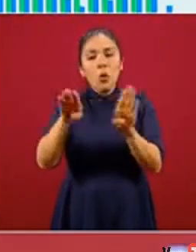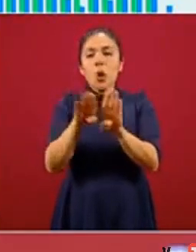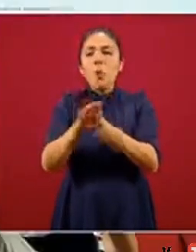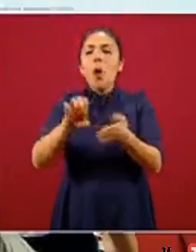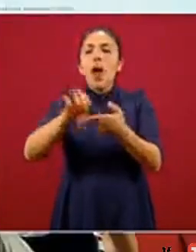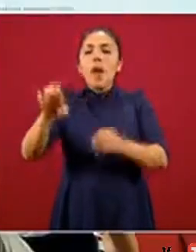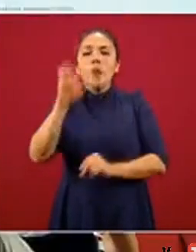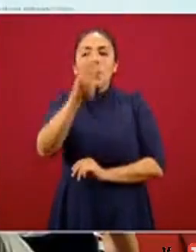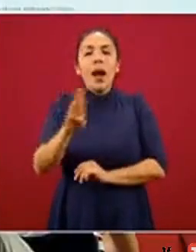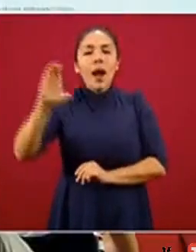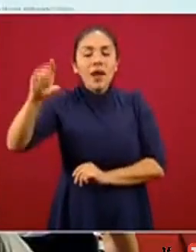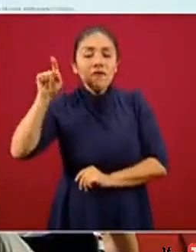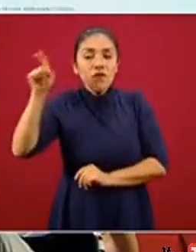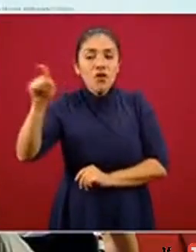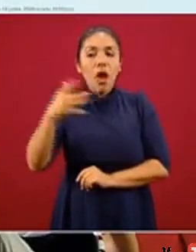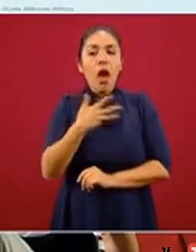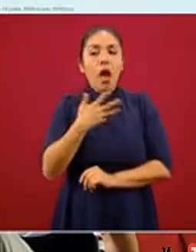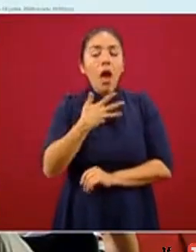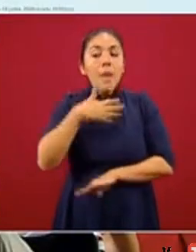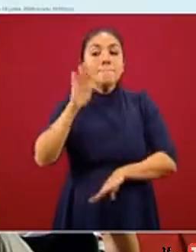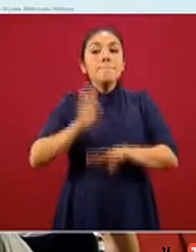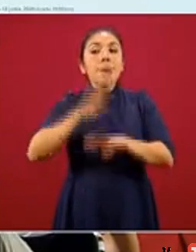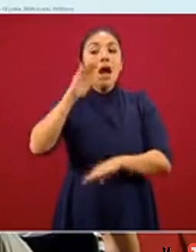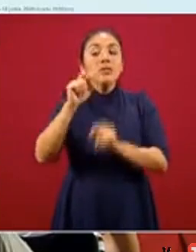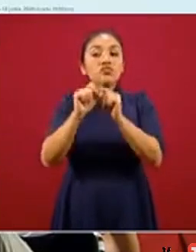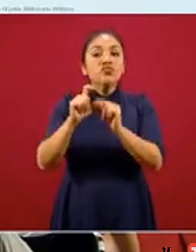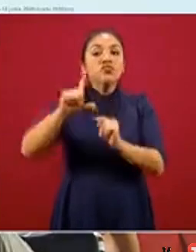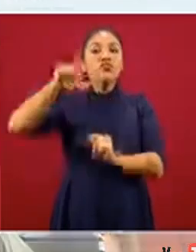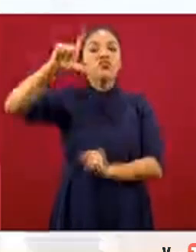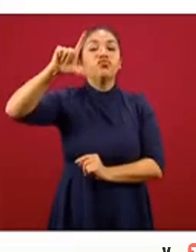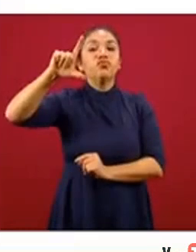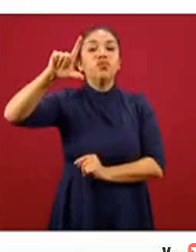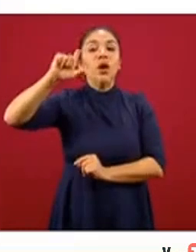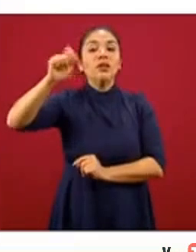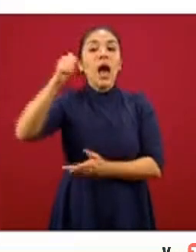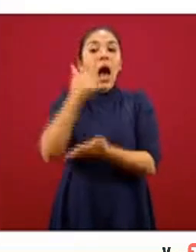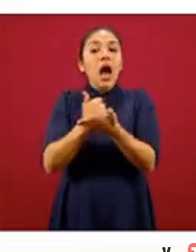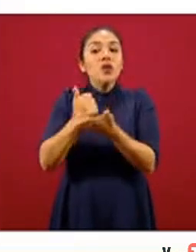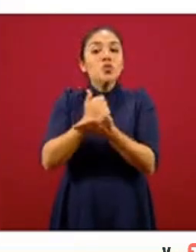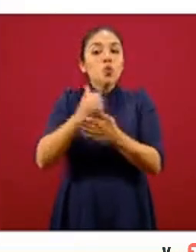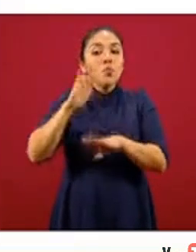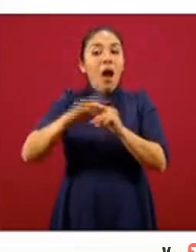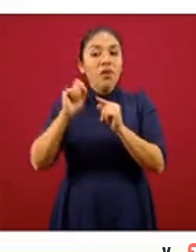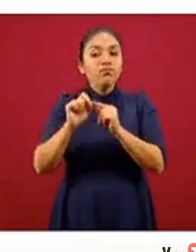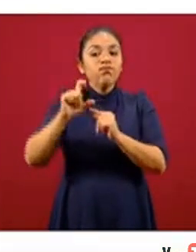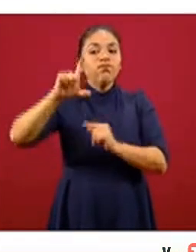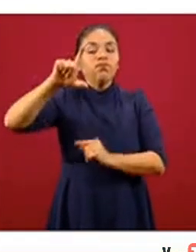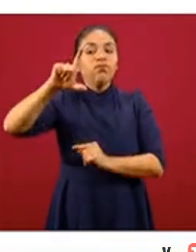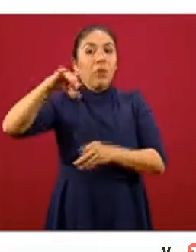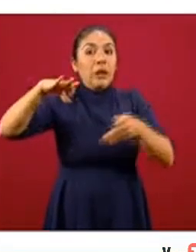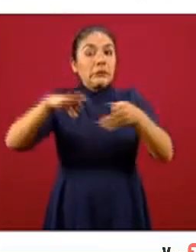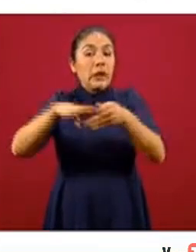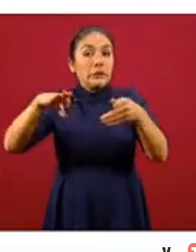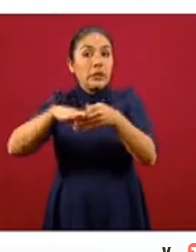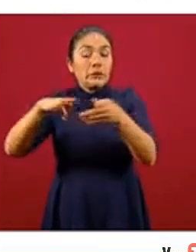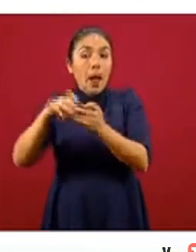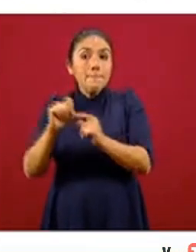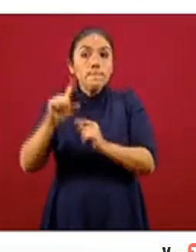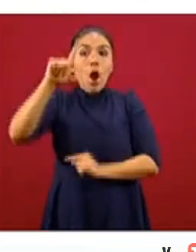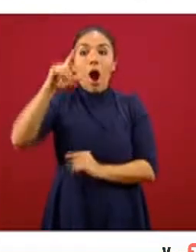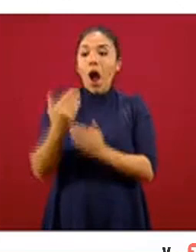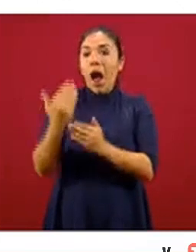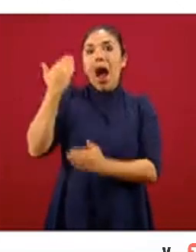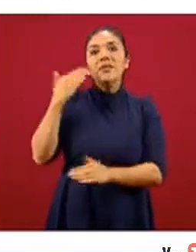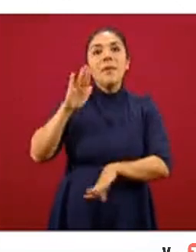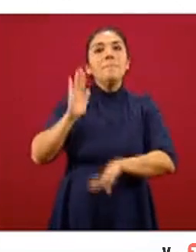California tiene más alta la columna azul, que quiere decir la incidencia de los 15 días